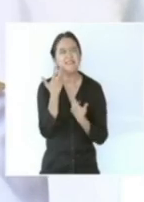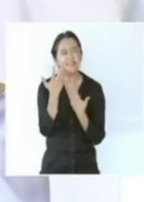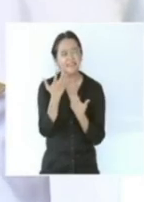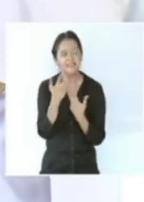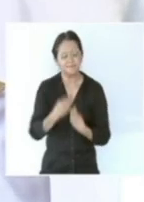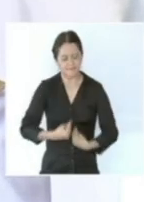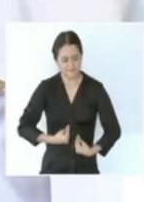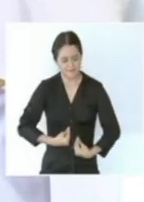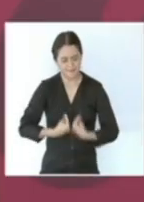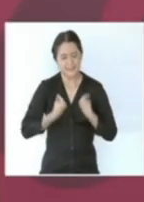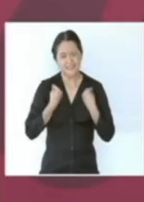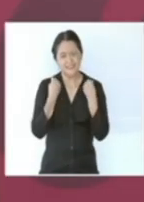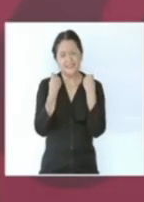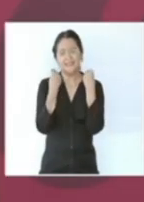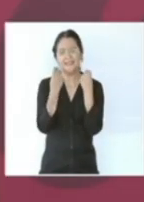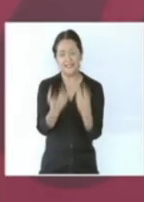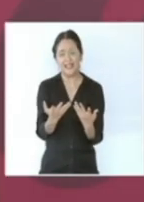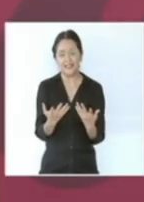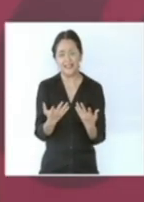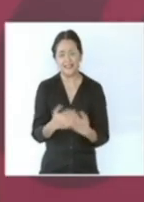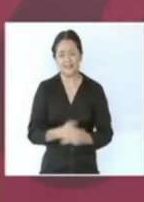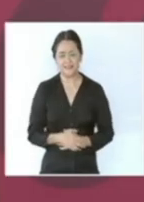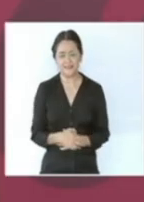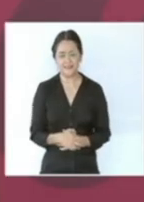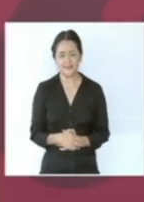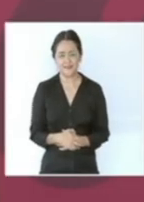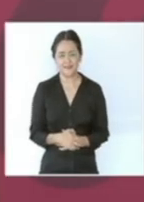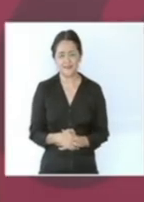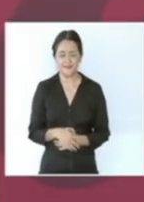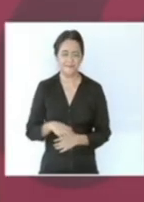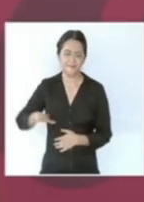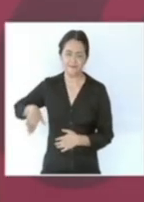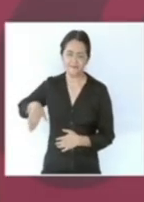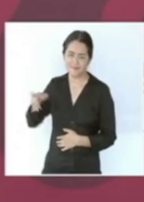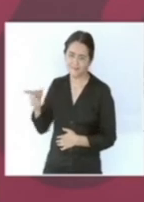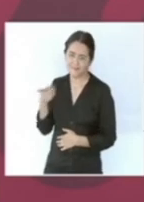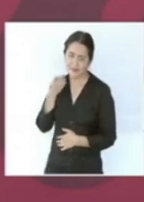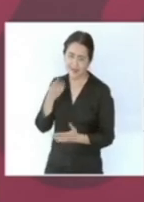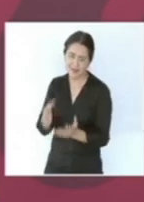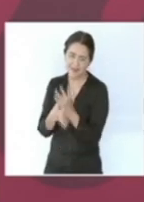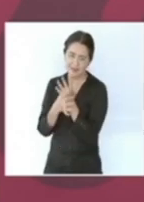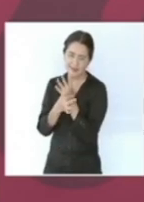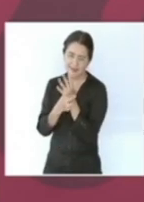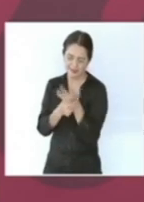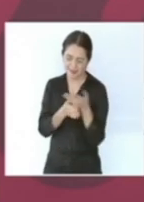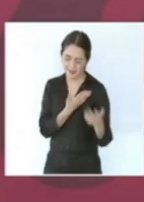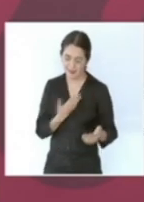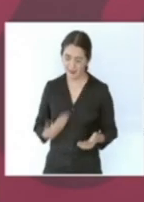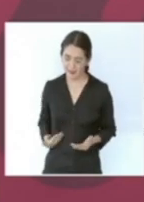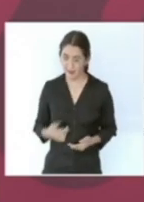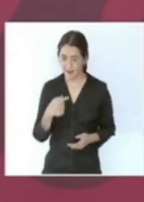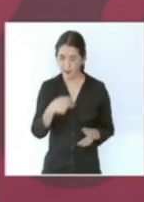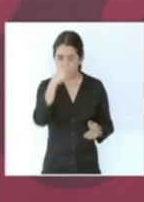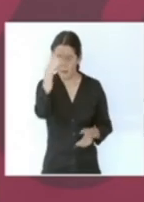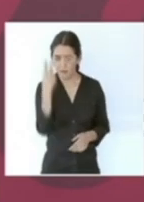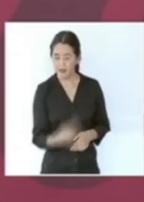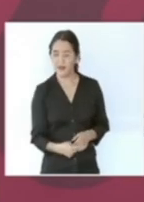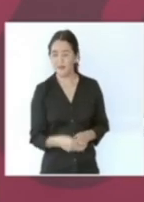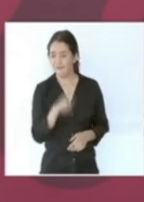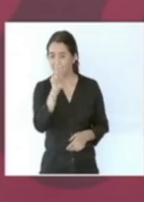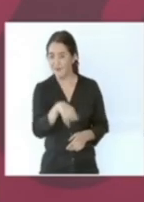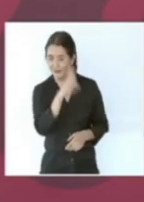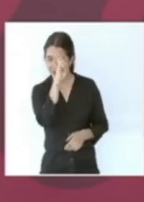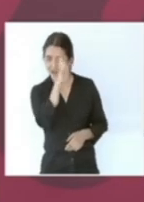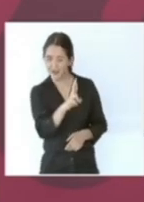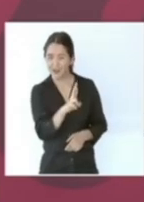por México como usted bien lo ha dicho señor presidente a México se le respeta México